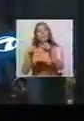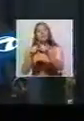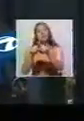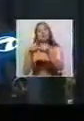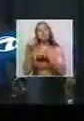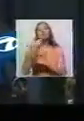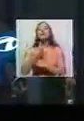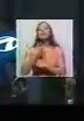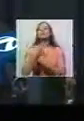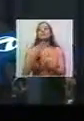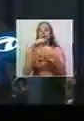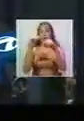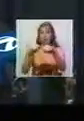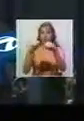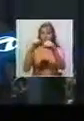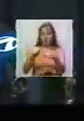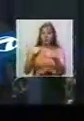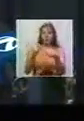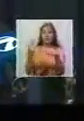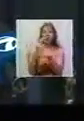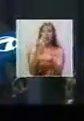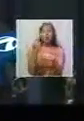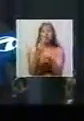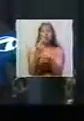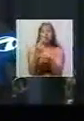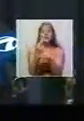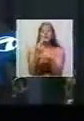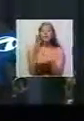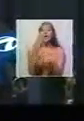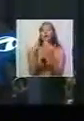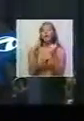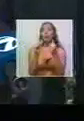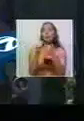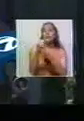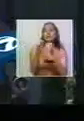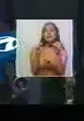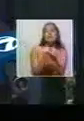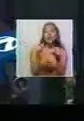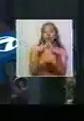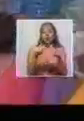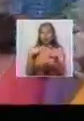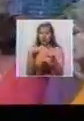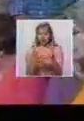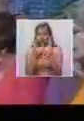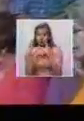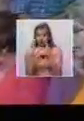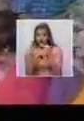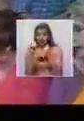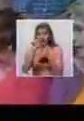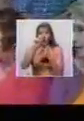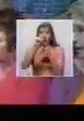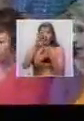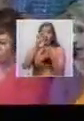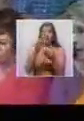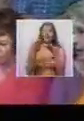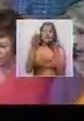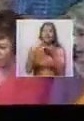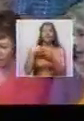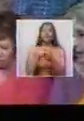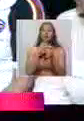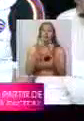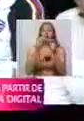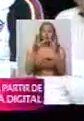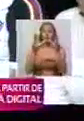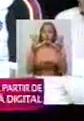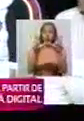eso tendríamos la posibilidad de que utilicen ciertas salas y lugares de comunicación. ANDE entregará al MEP un